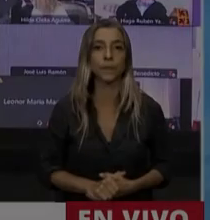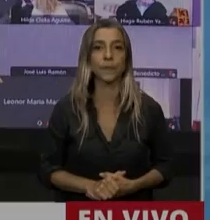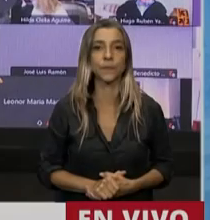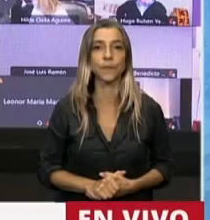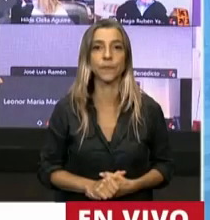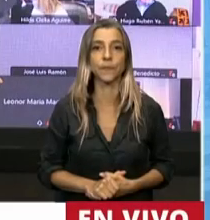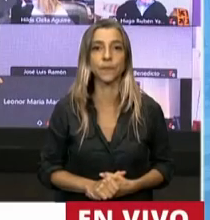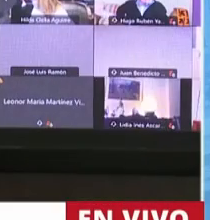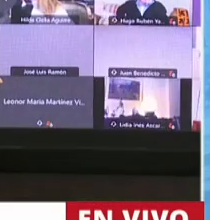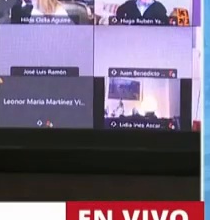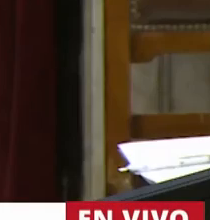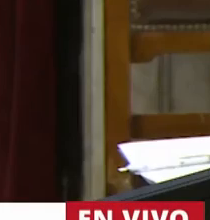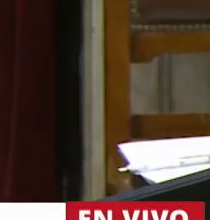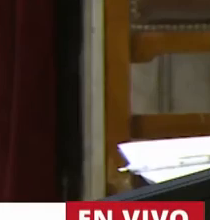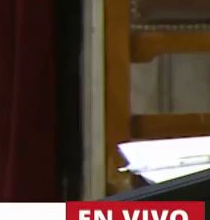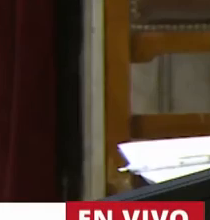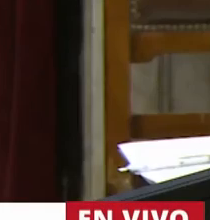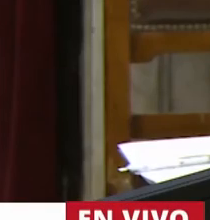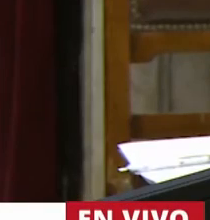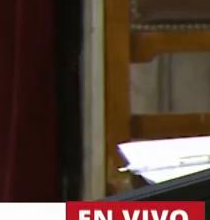en la palabra del diputado gutiérrez